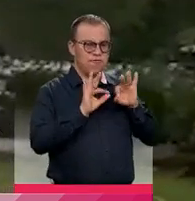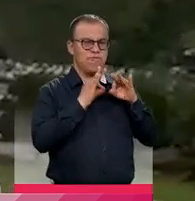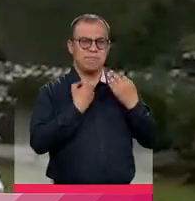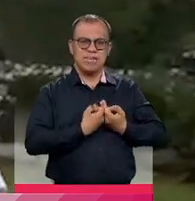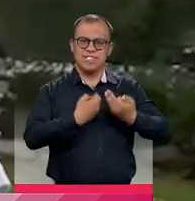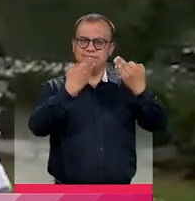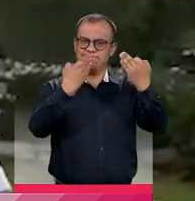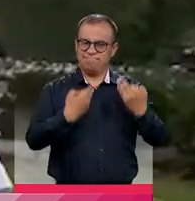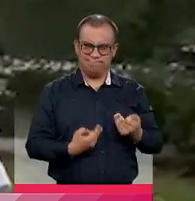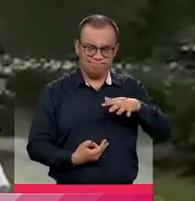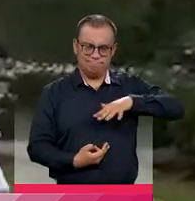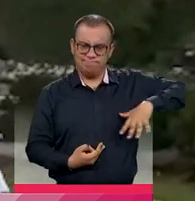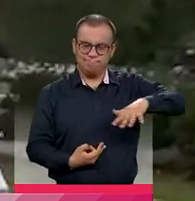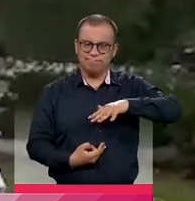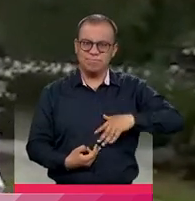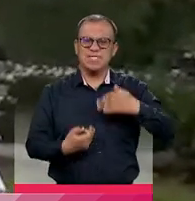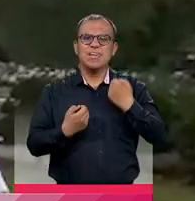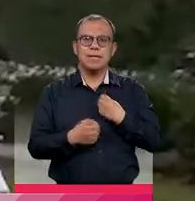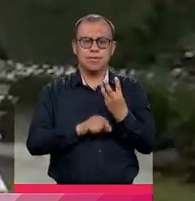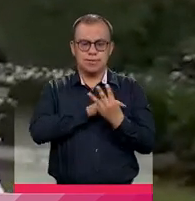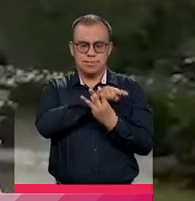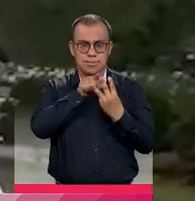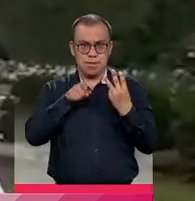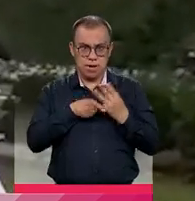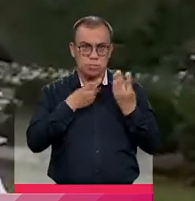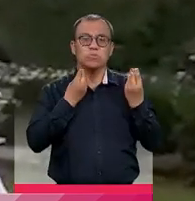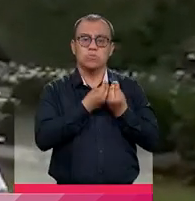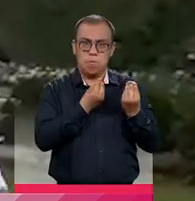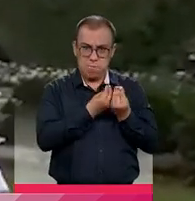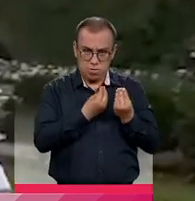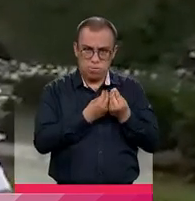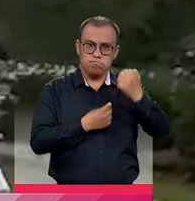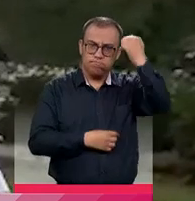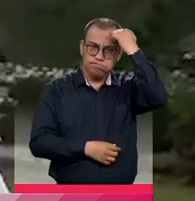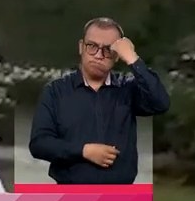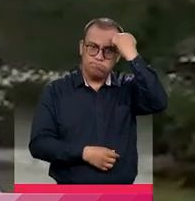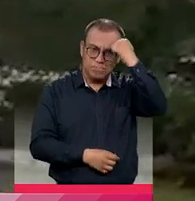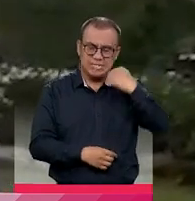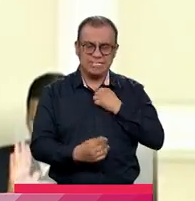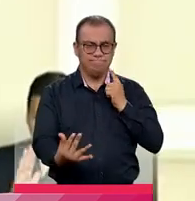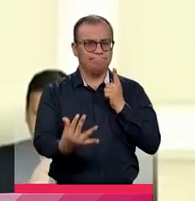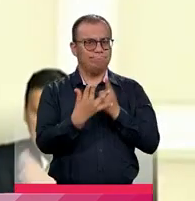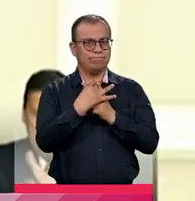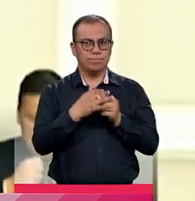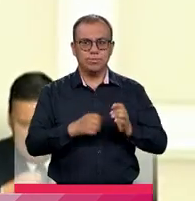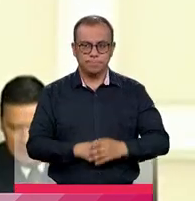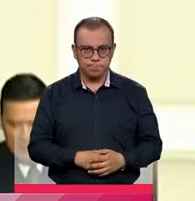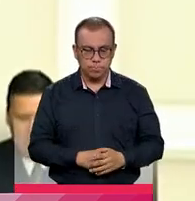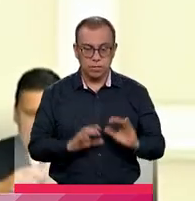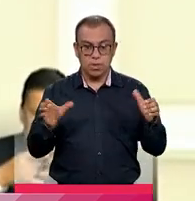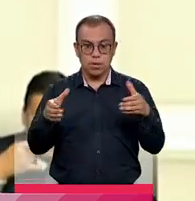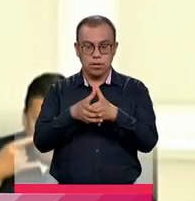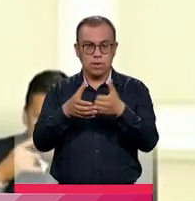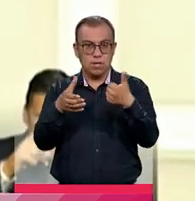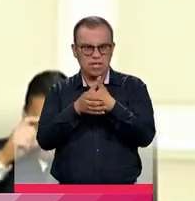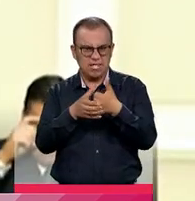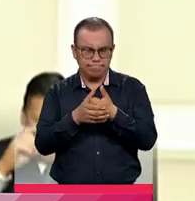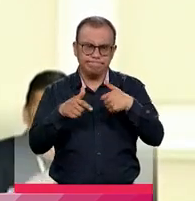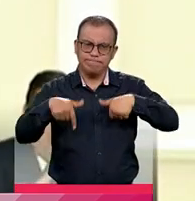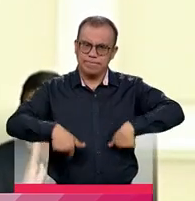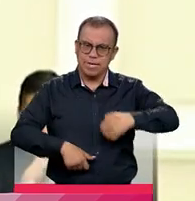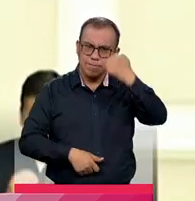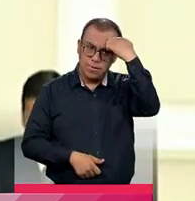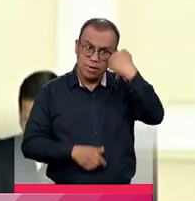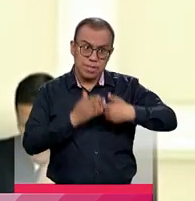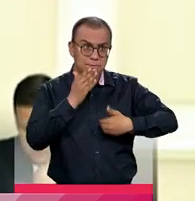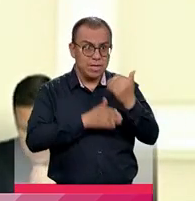honradas, hijos de nuestros 3 compañeros docentes que han sido afectados. Desde el sindicato de maestros señalan que desde el